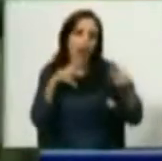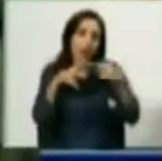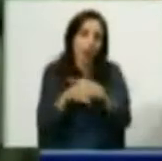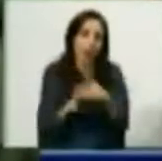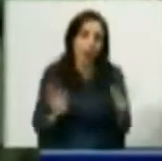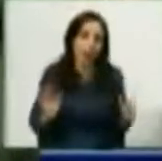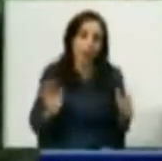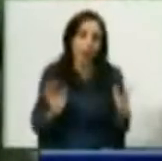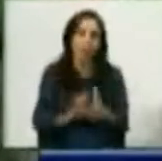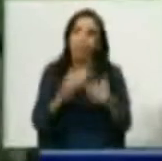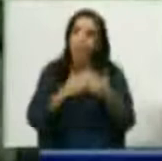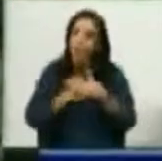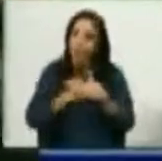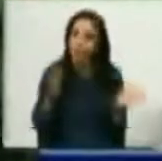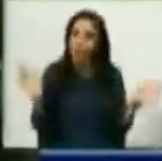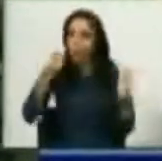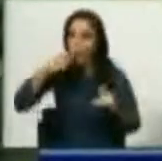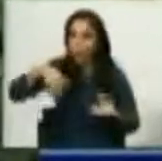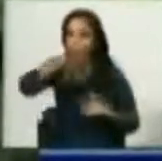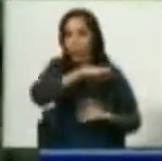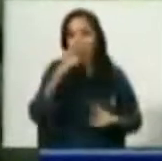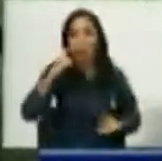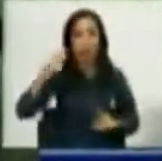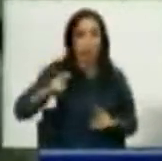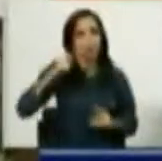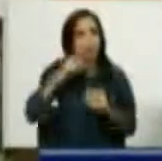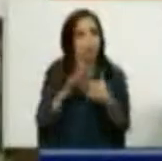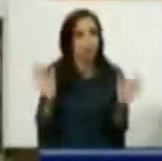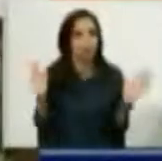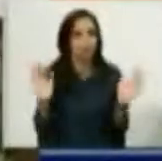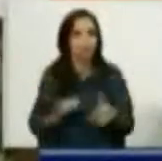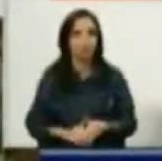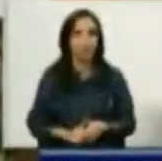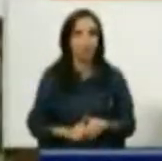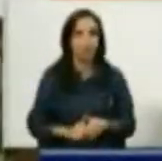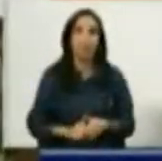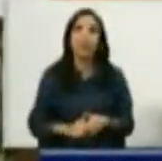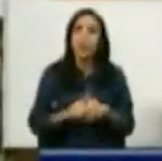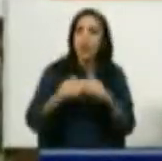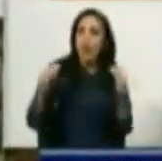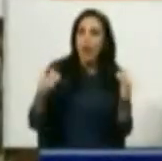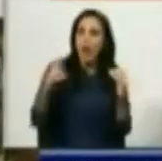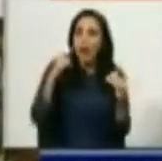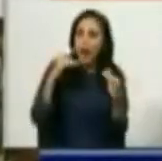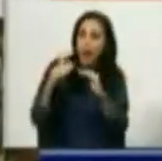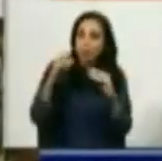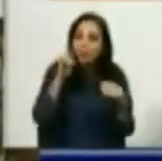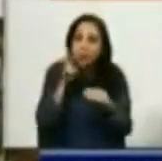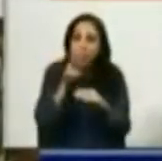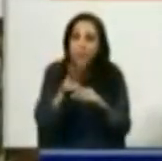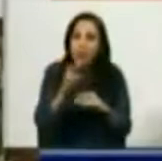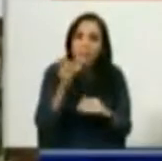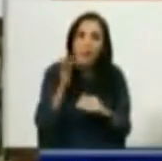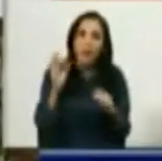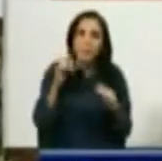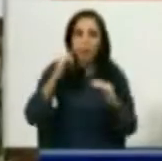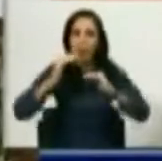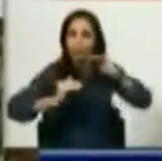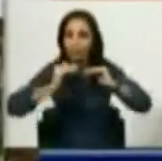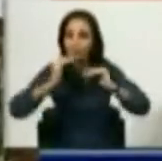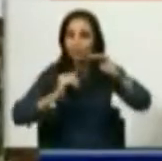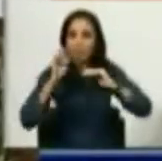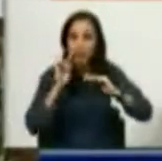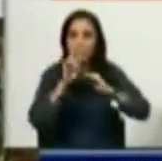cuesta la orden del pueblo y contrastan hacia carneiro José Alejandro contrasta